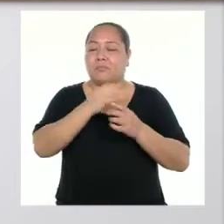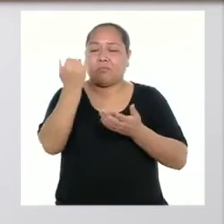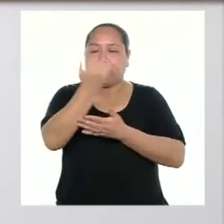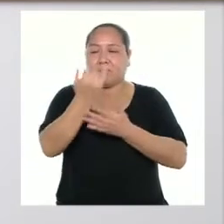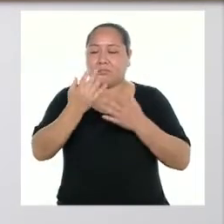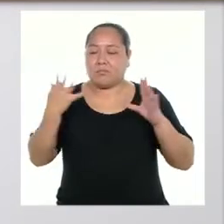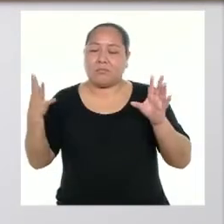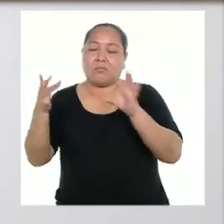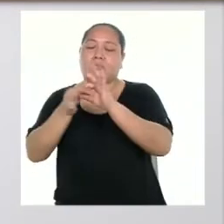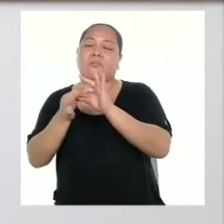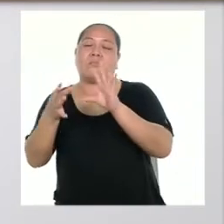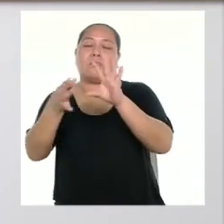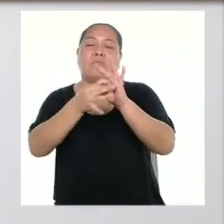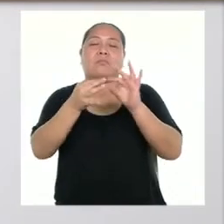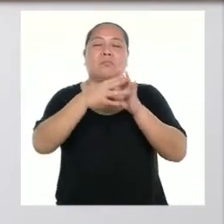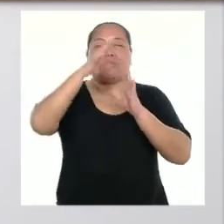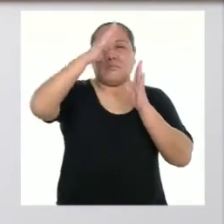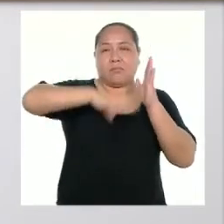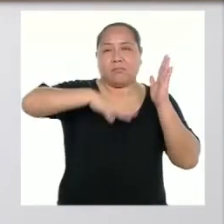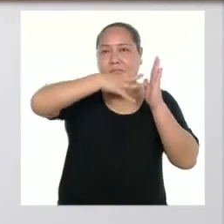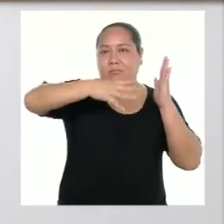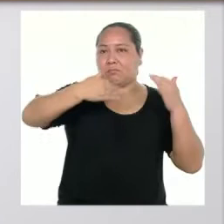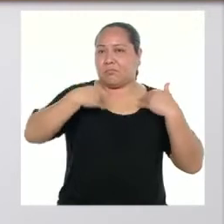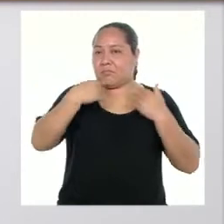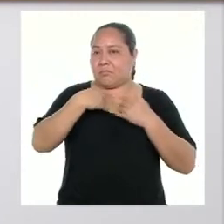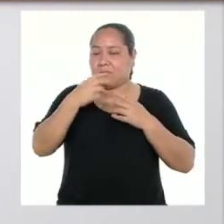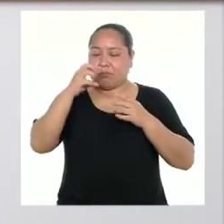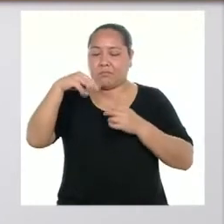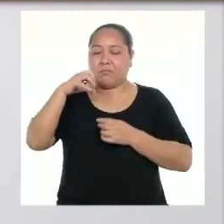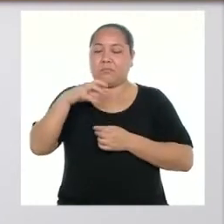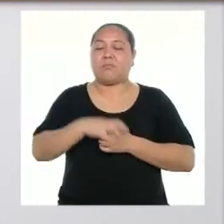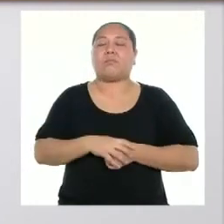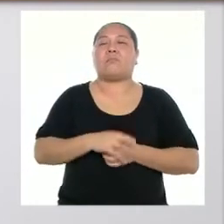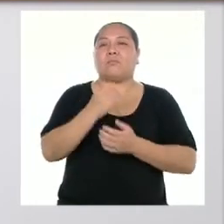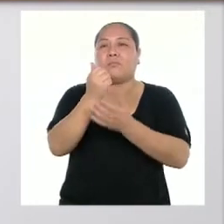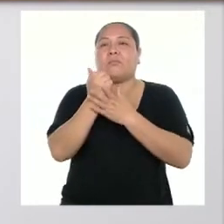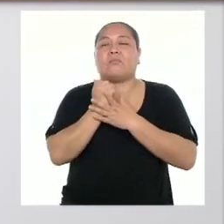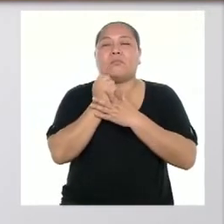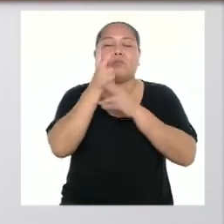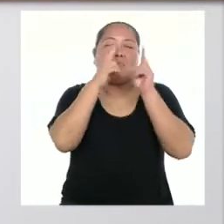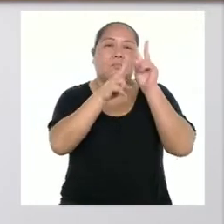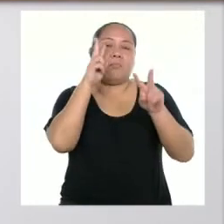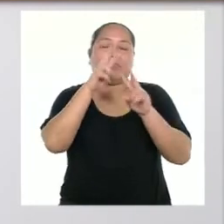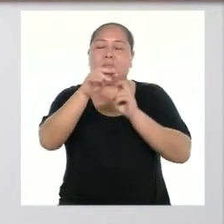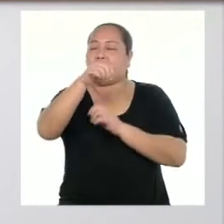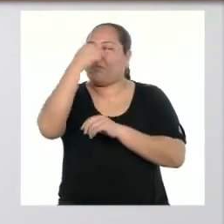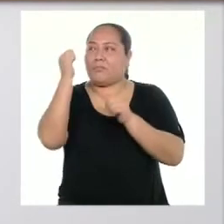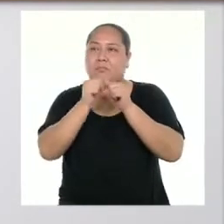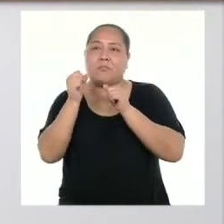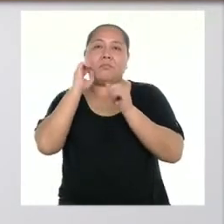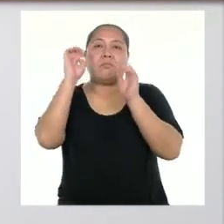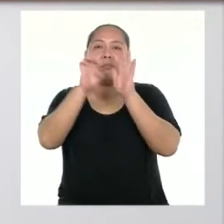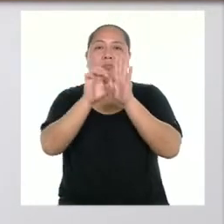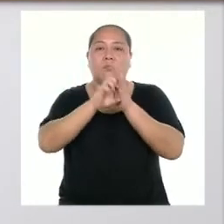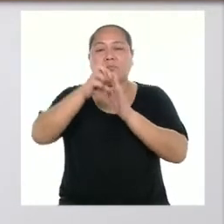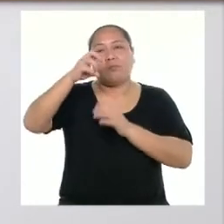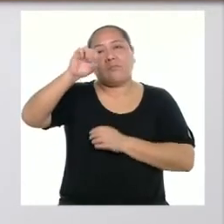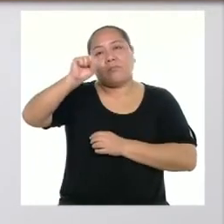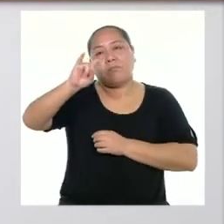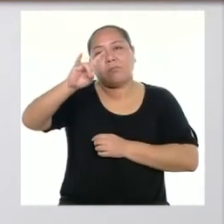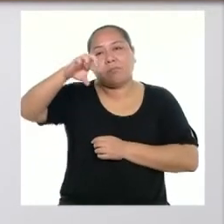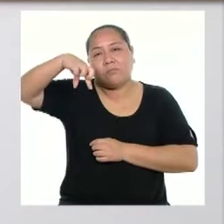las cuadrículas que tiene el mapa nos puede ayudar a calcular otras magnitudes, como la medida de la